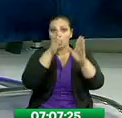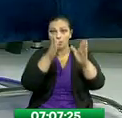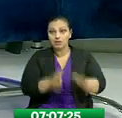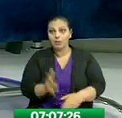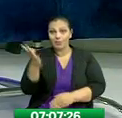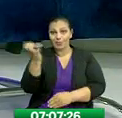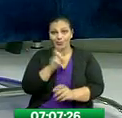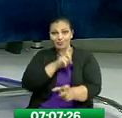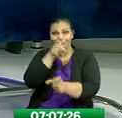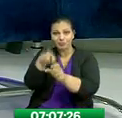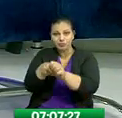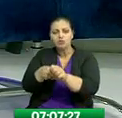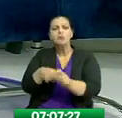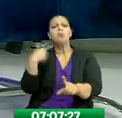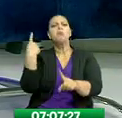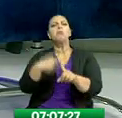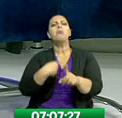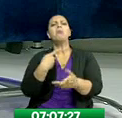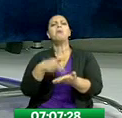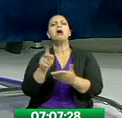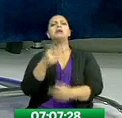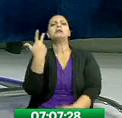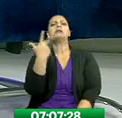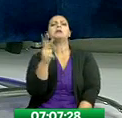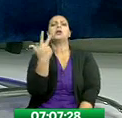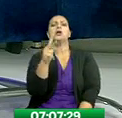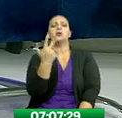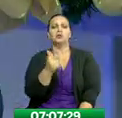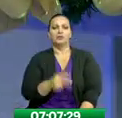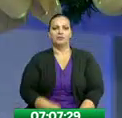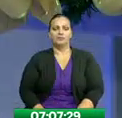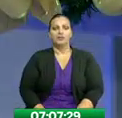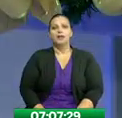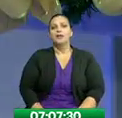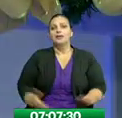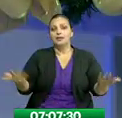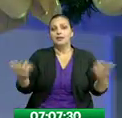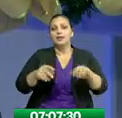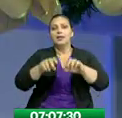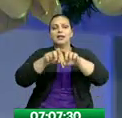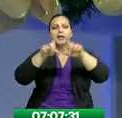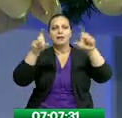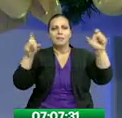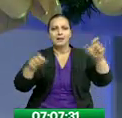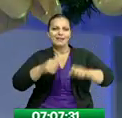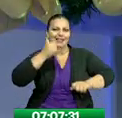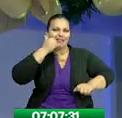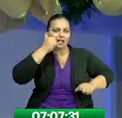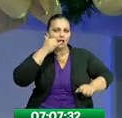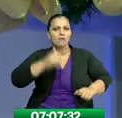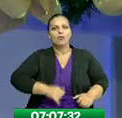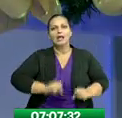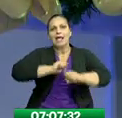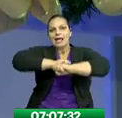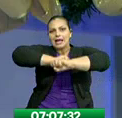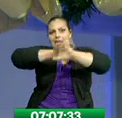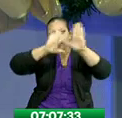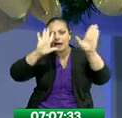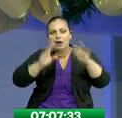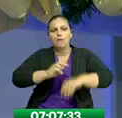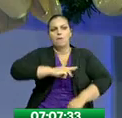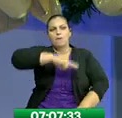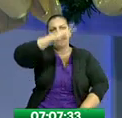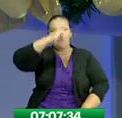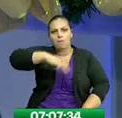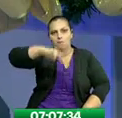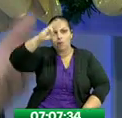que tenga una tarifa de $3. Las telefónicas, tanto Claro, Movistar como CNT, lanzaron estos nuevos techos, estas nuevas tarifas,